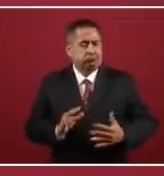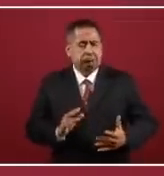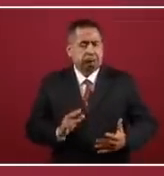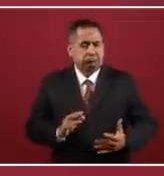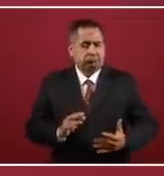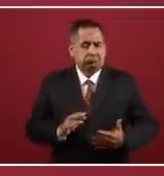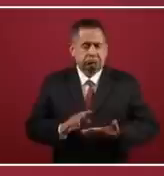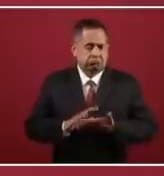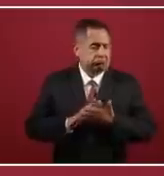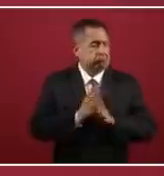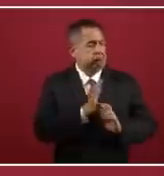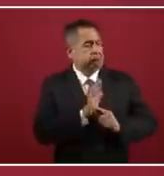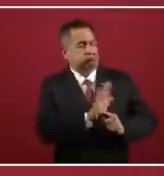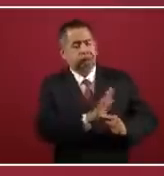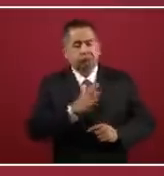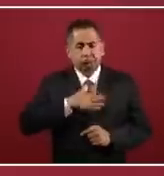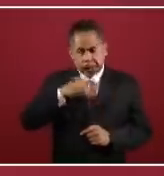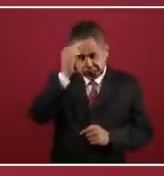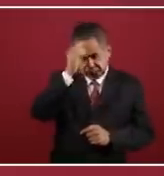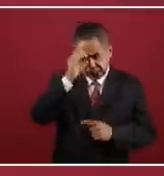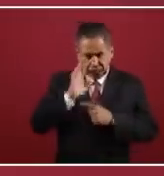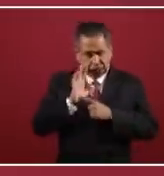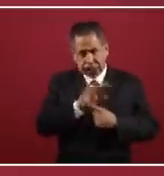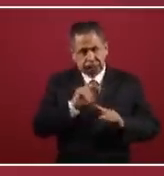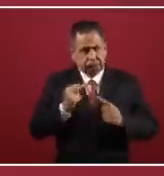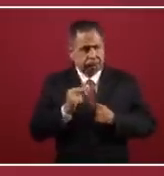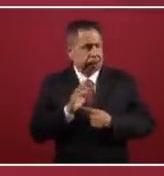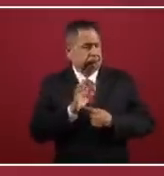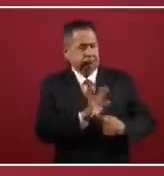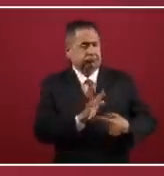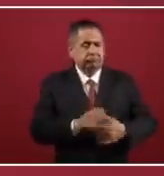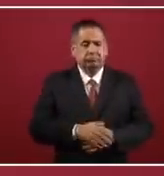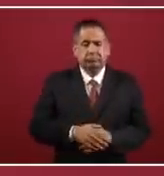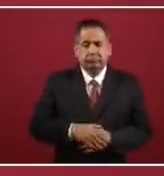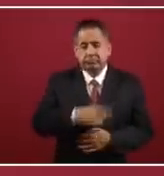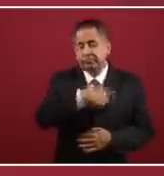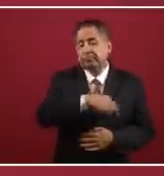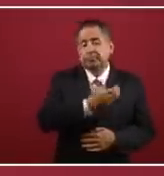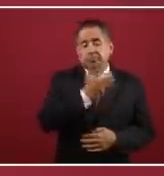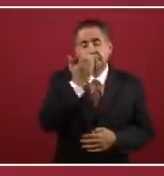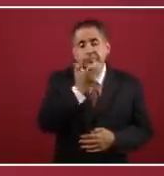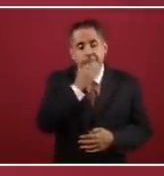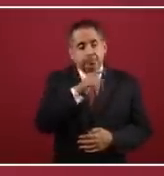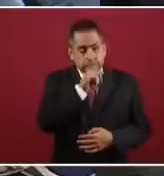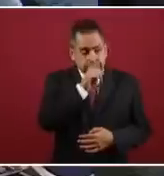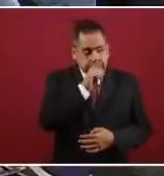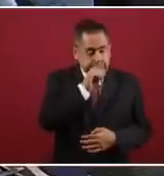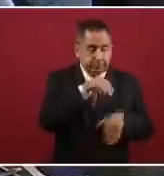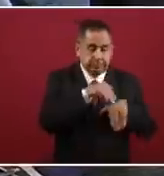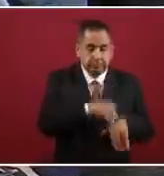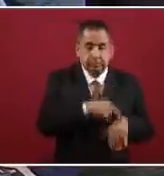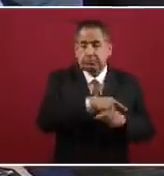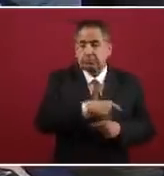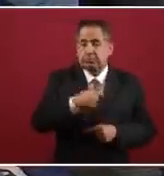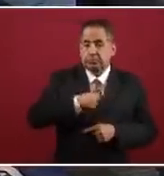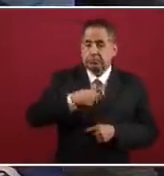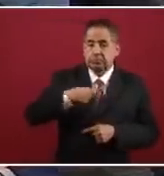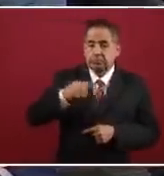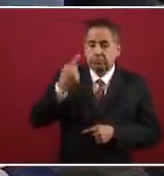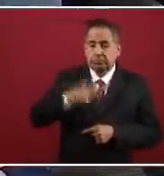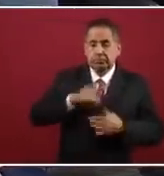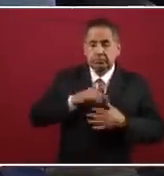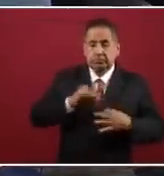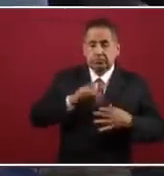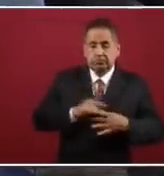dar nuestros puntos de vista. Entonces, estaban acostumbrados a que nada más ellos podían